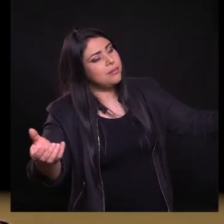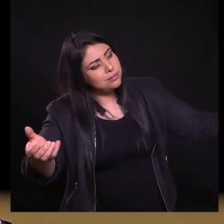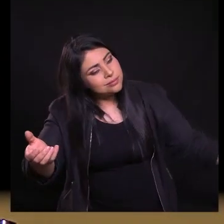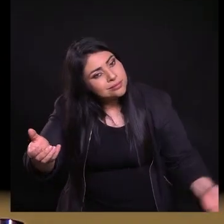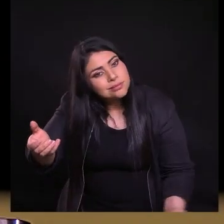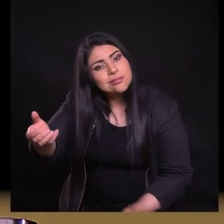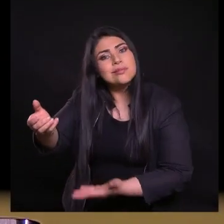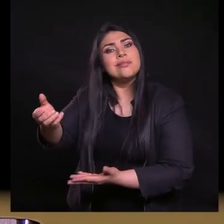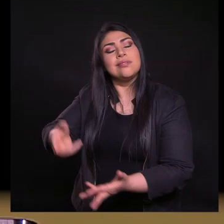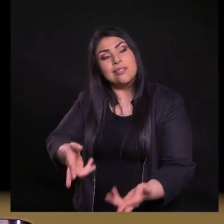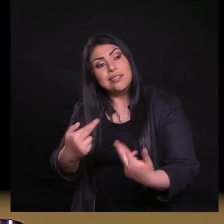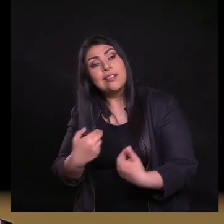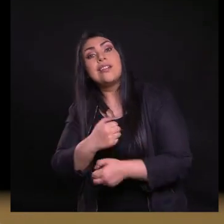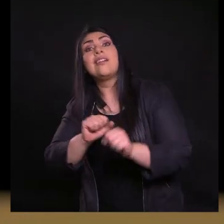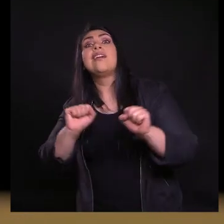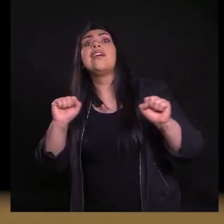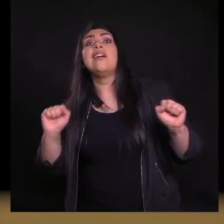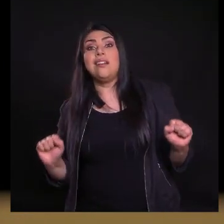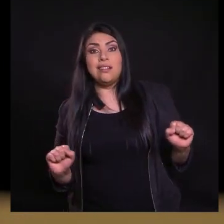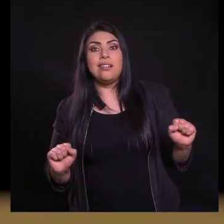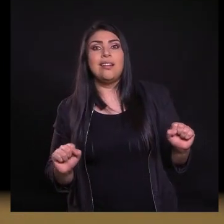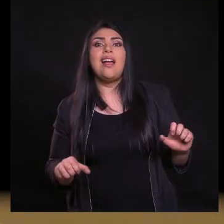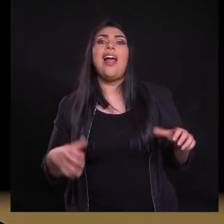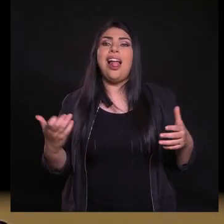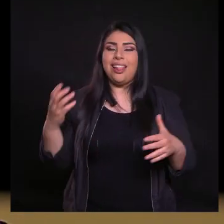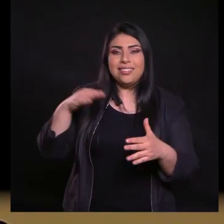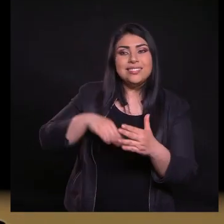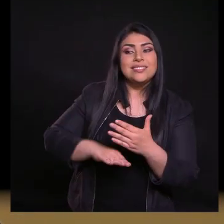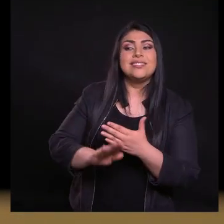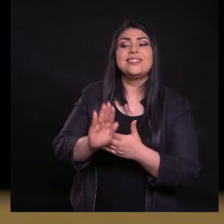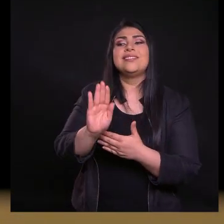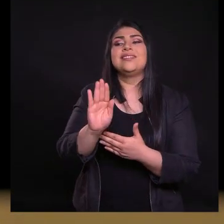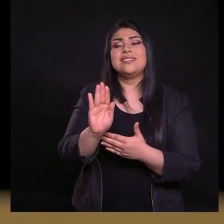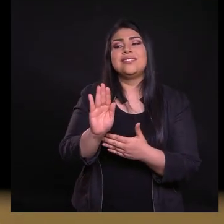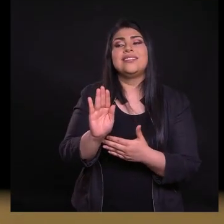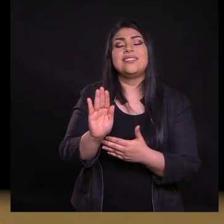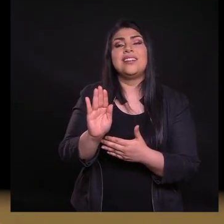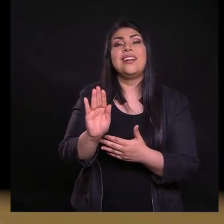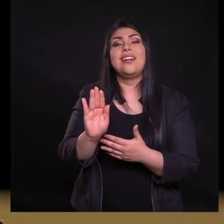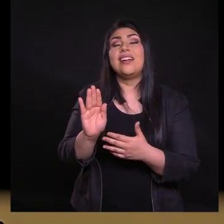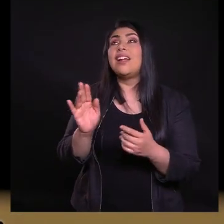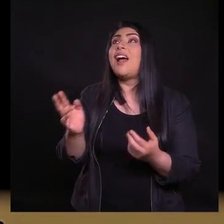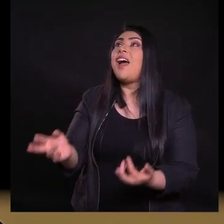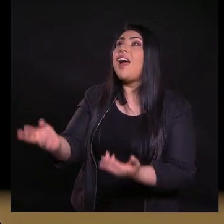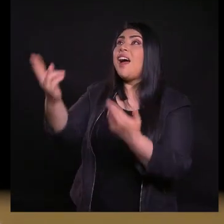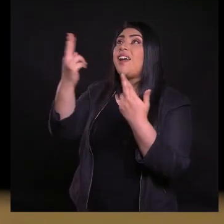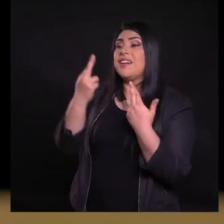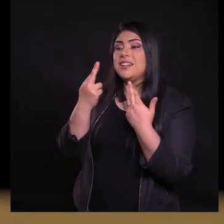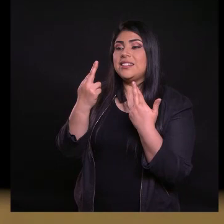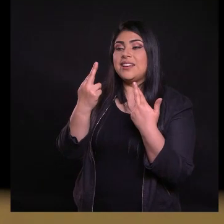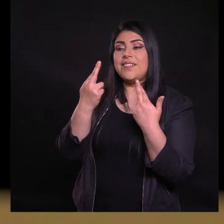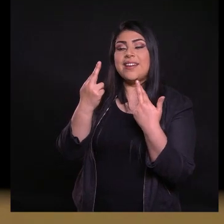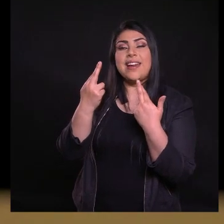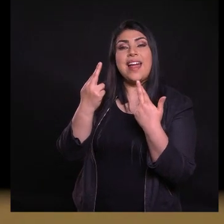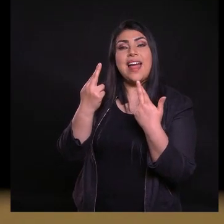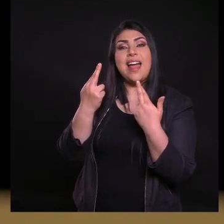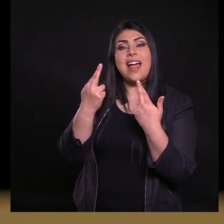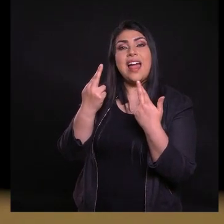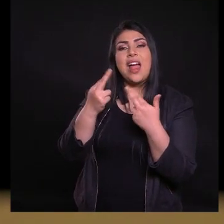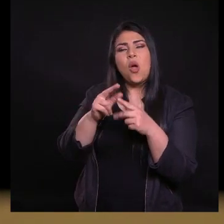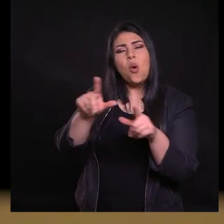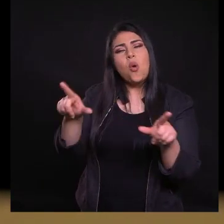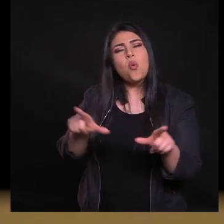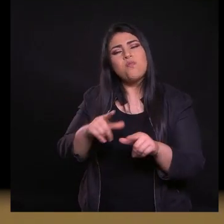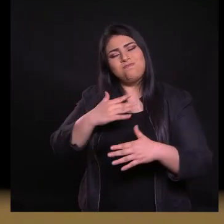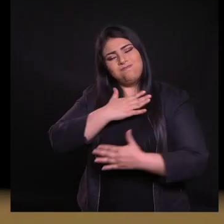salvo y entrará y saldrá y escucha lo que encontrará y hallará pastos quiere decir entonces que cuando